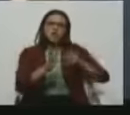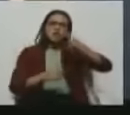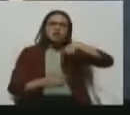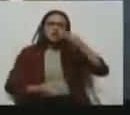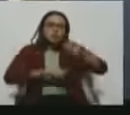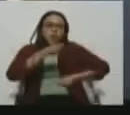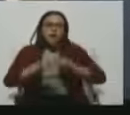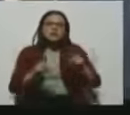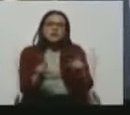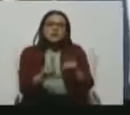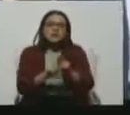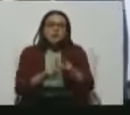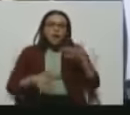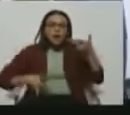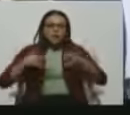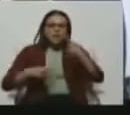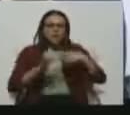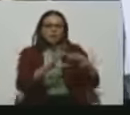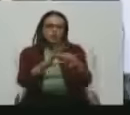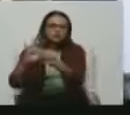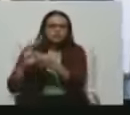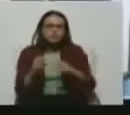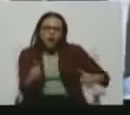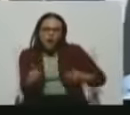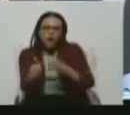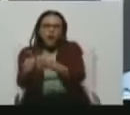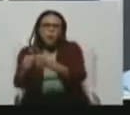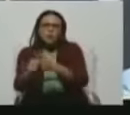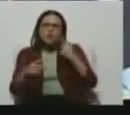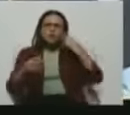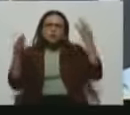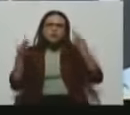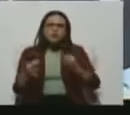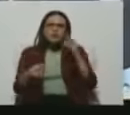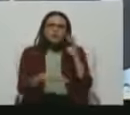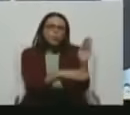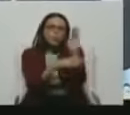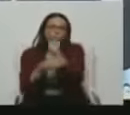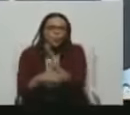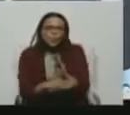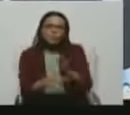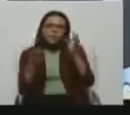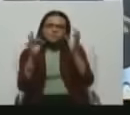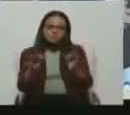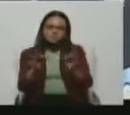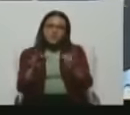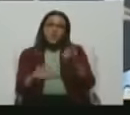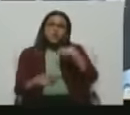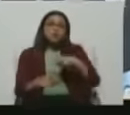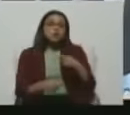una operación conjunta y unificada de acompañamiento, seguridad y custodia con el empleo de